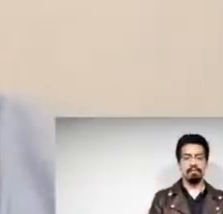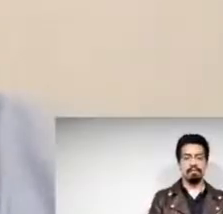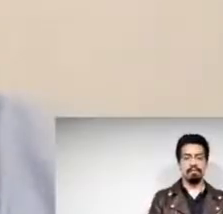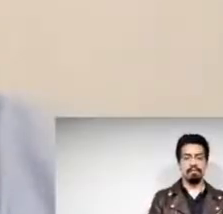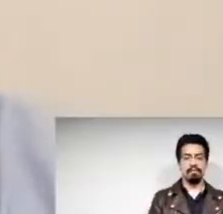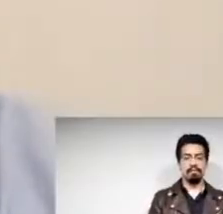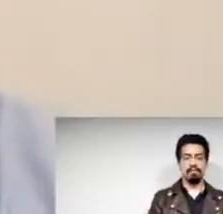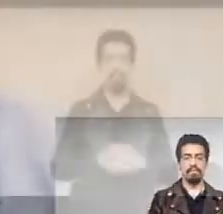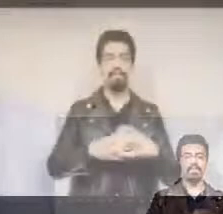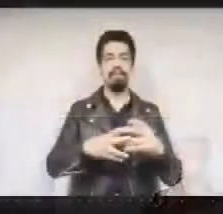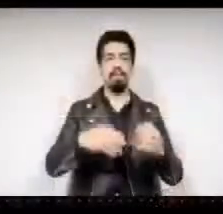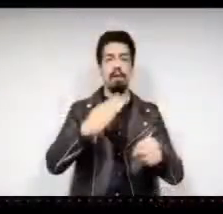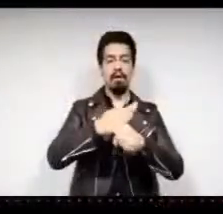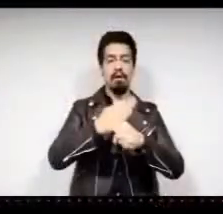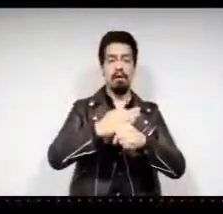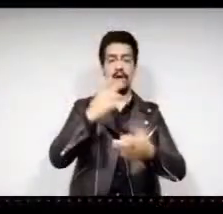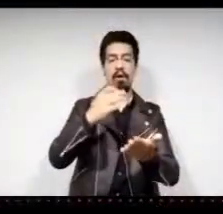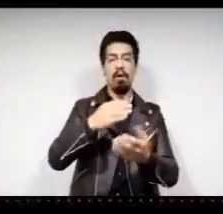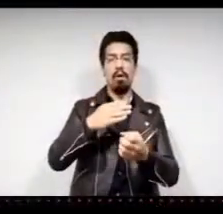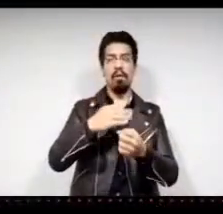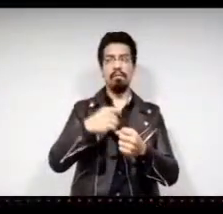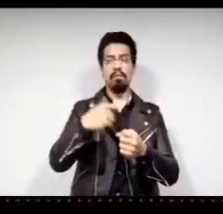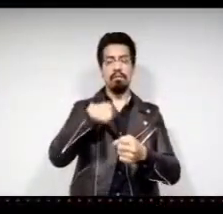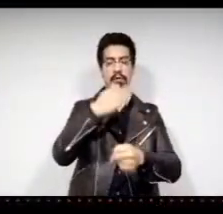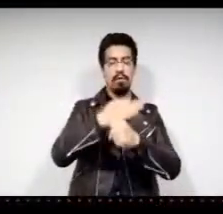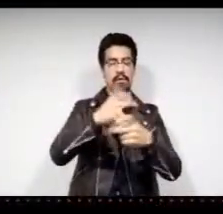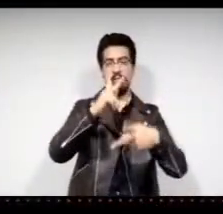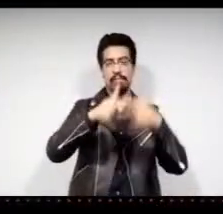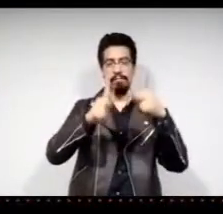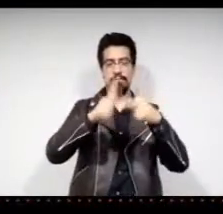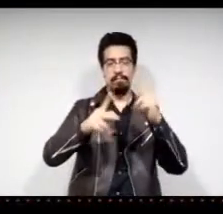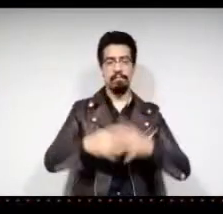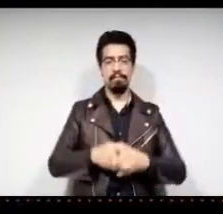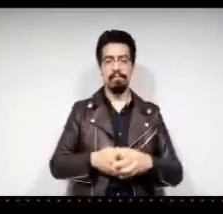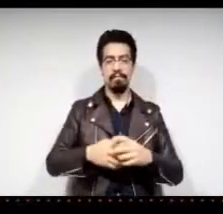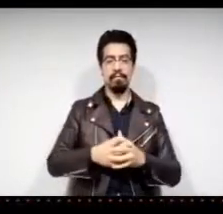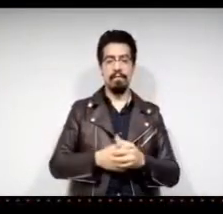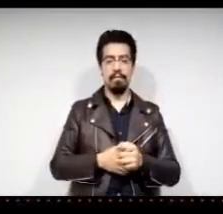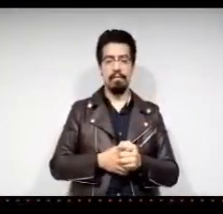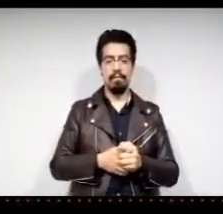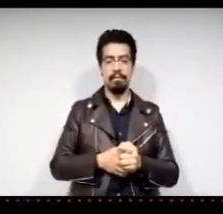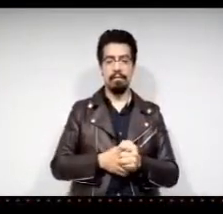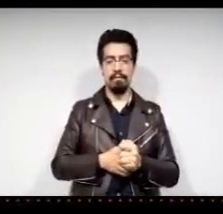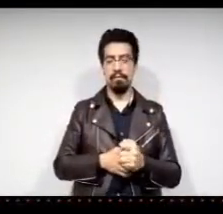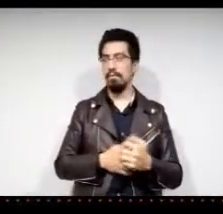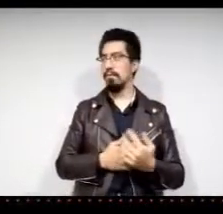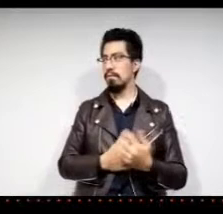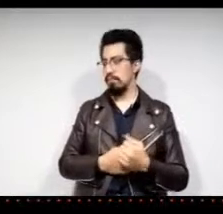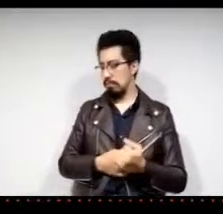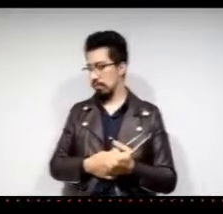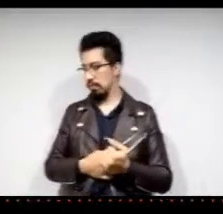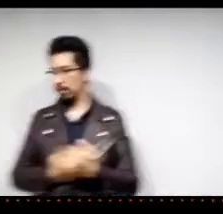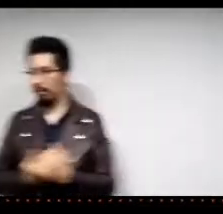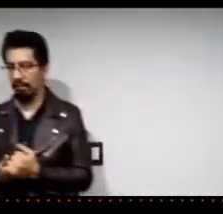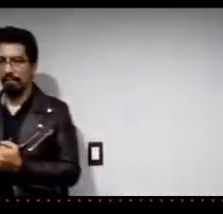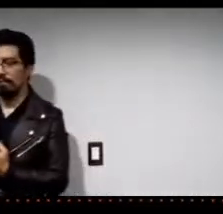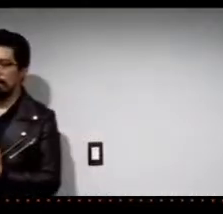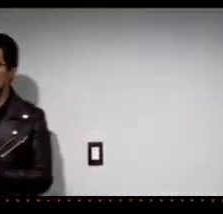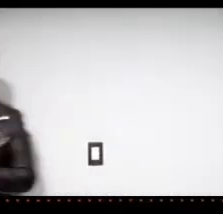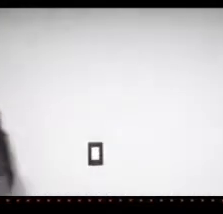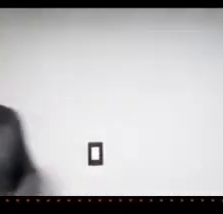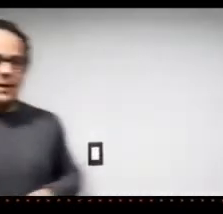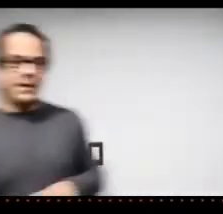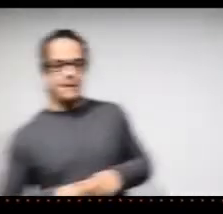aquí para continuar con el panel. Uh-huh. Muchas gracias, doctor Escamilla. Nos recuerda